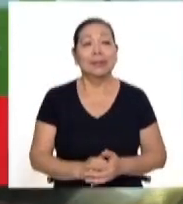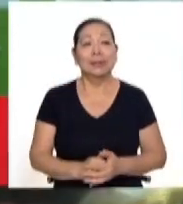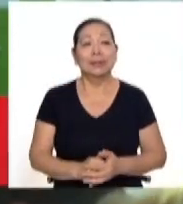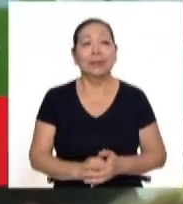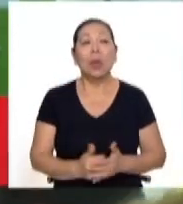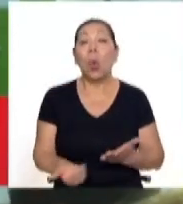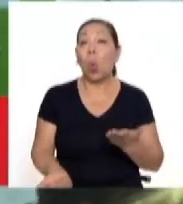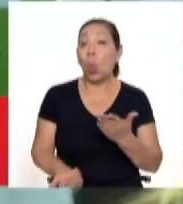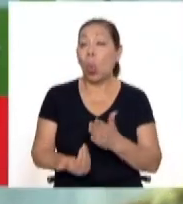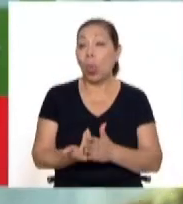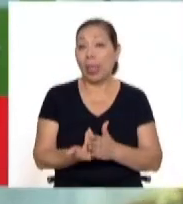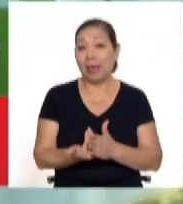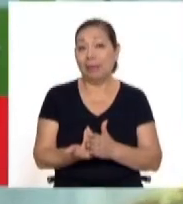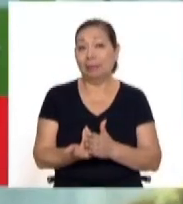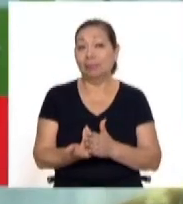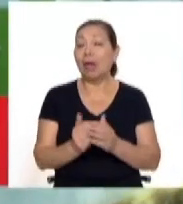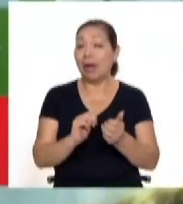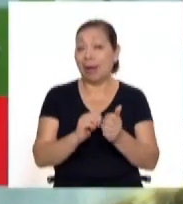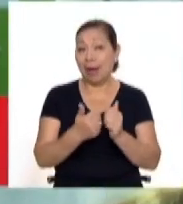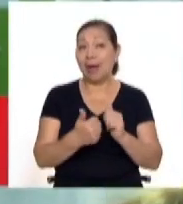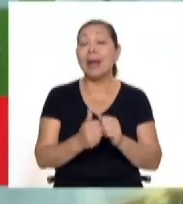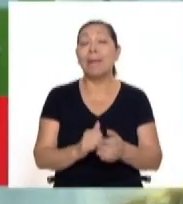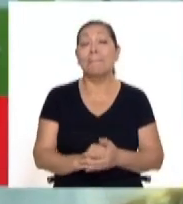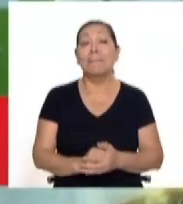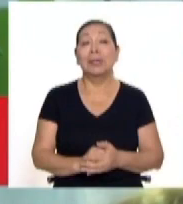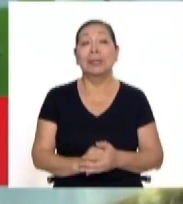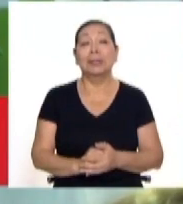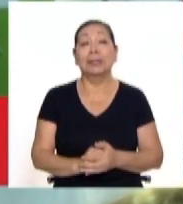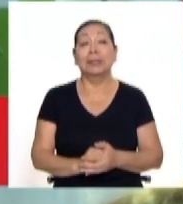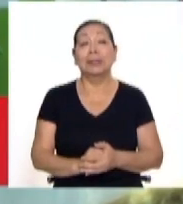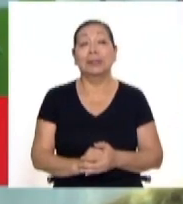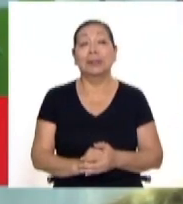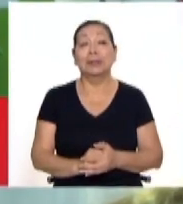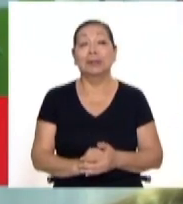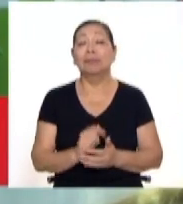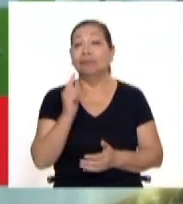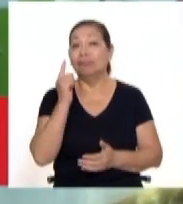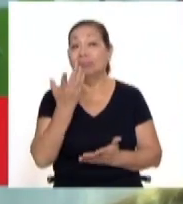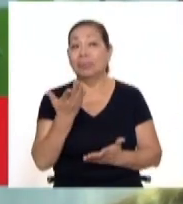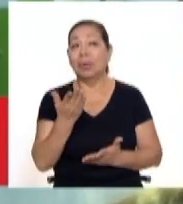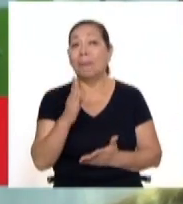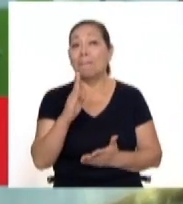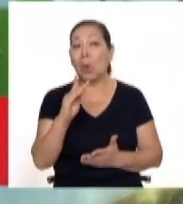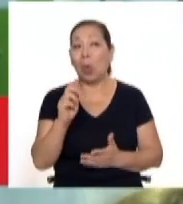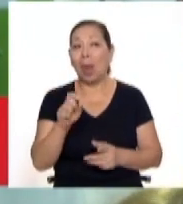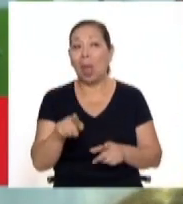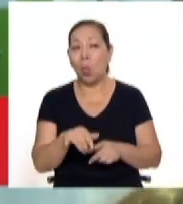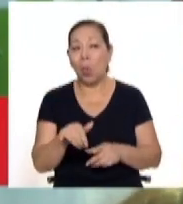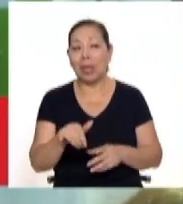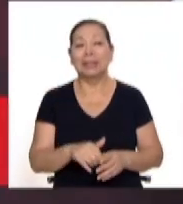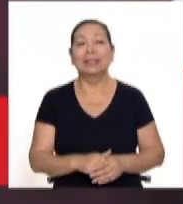nueva etapa de la Cuarta Transformación tiene rostro de mujer.